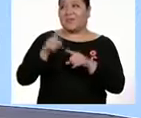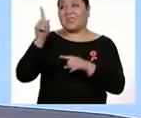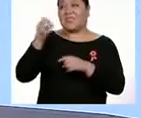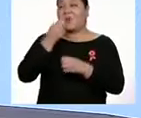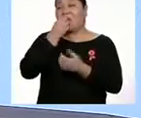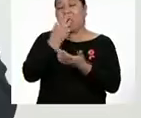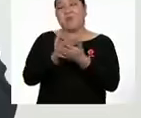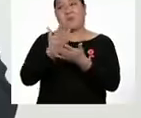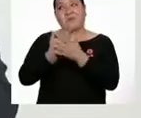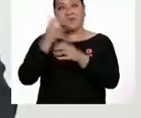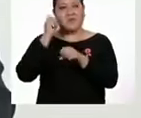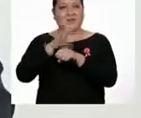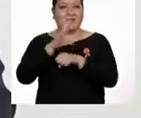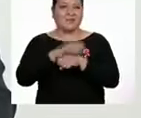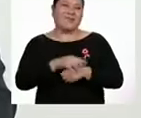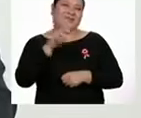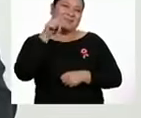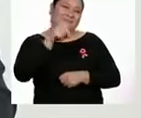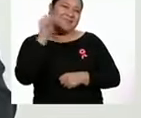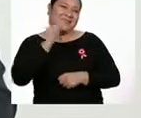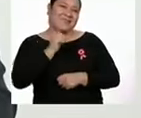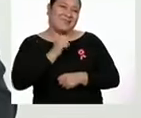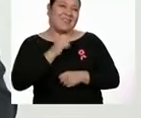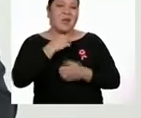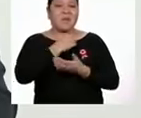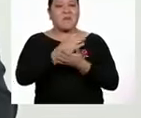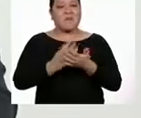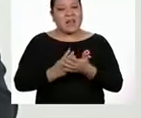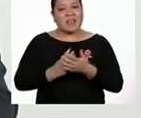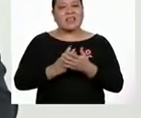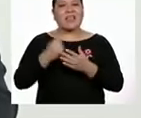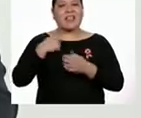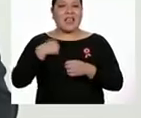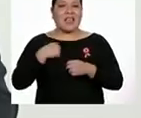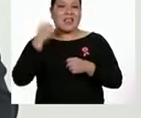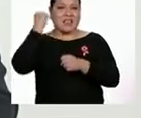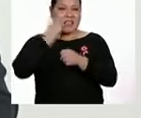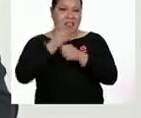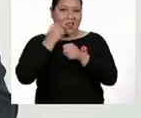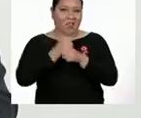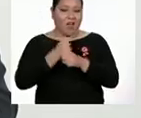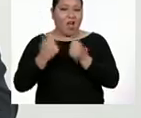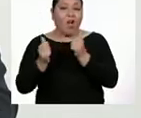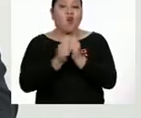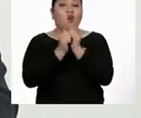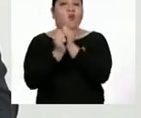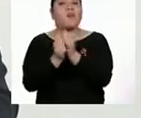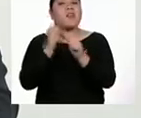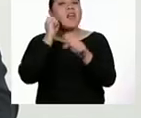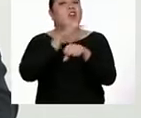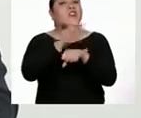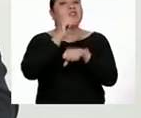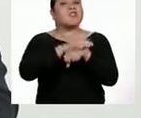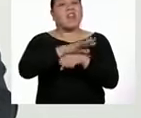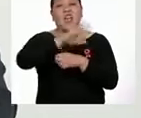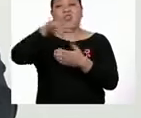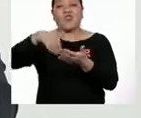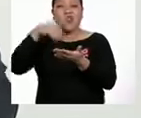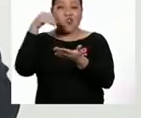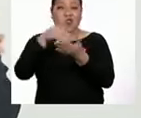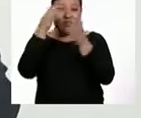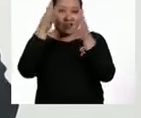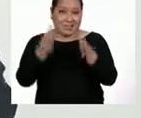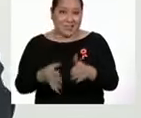buenos consejos. Eso también es parte de nuestra vocación, acompañar y aconsejar a las y los